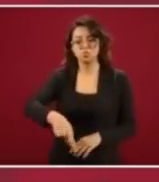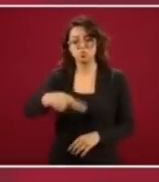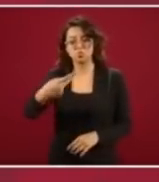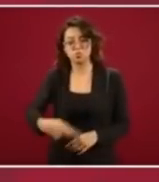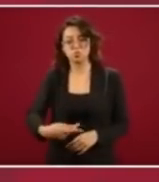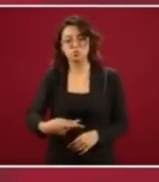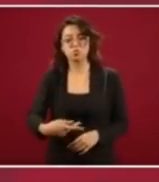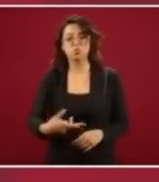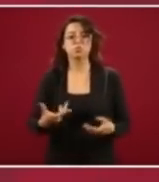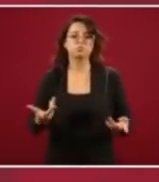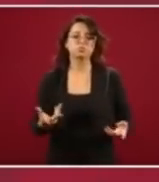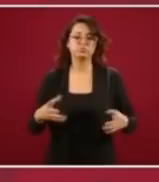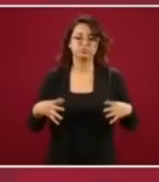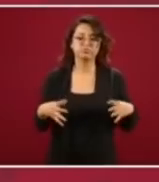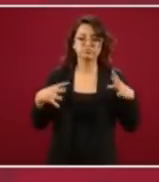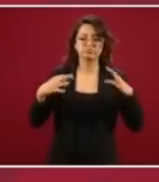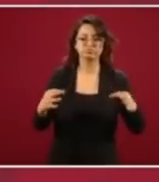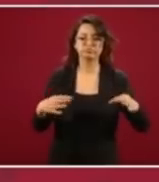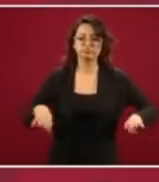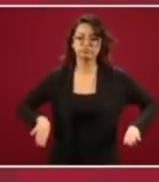por su origen,